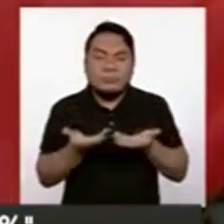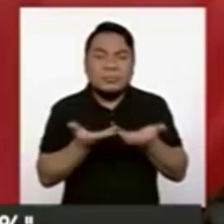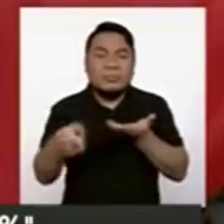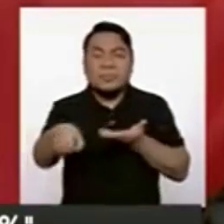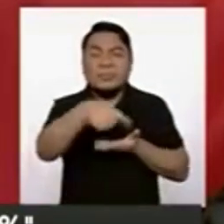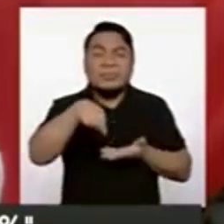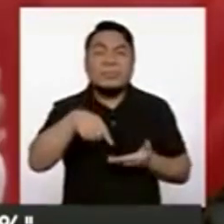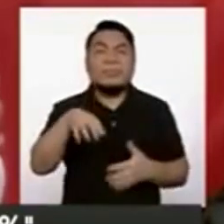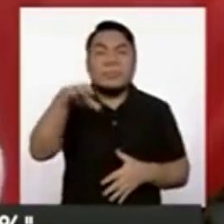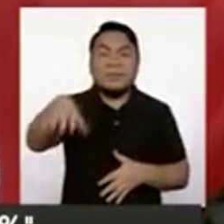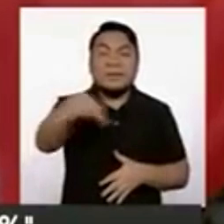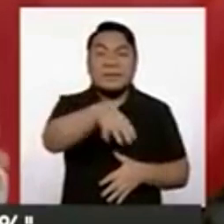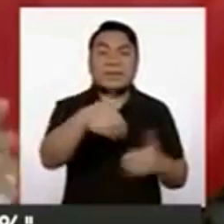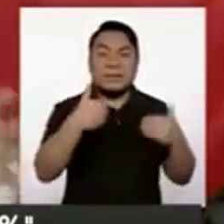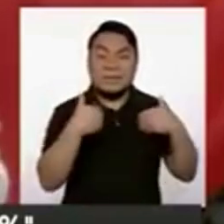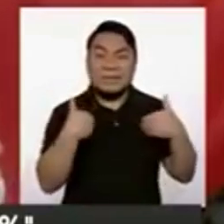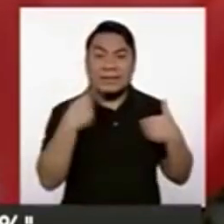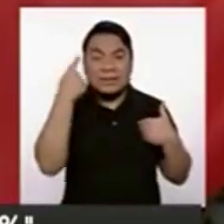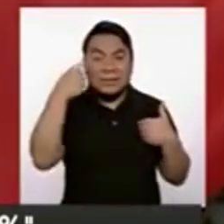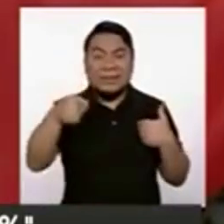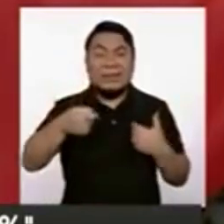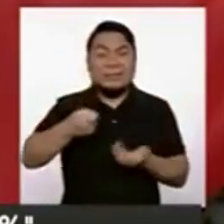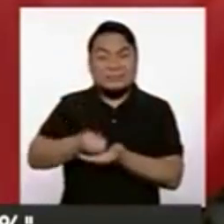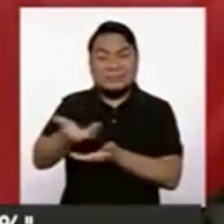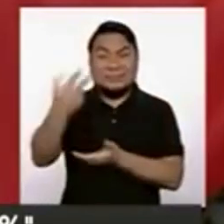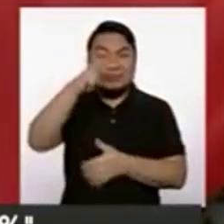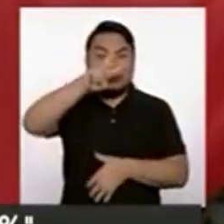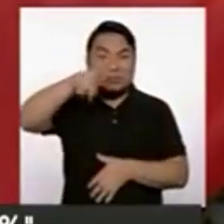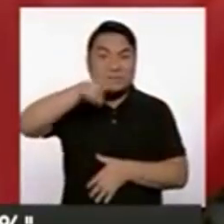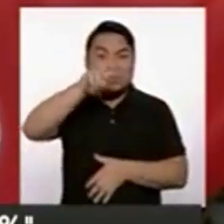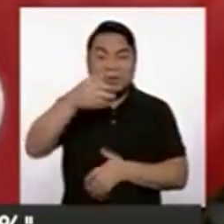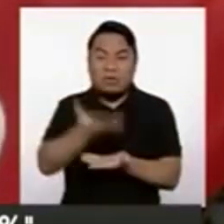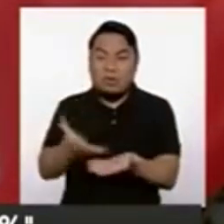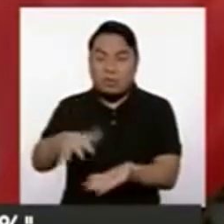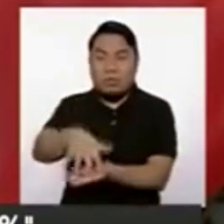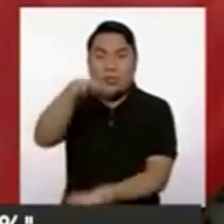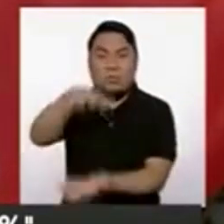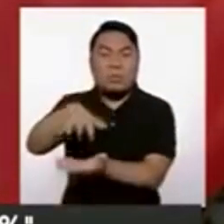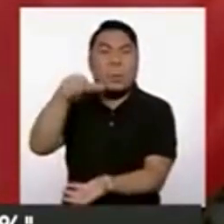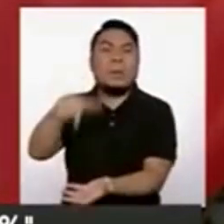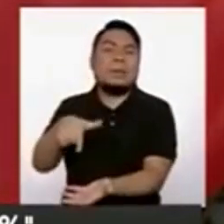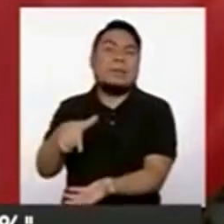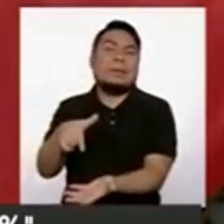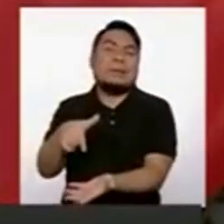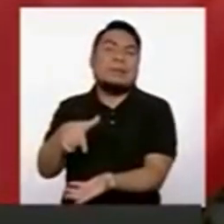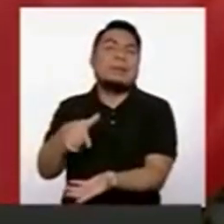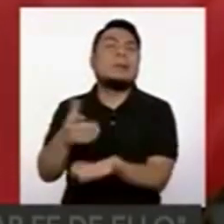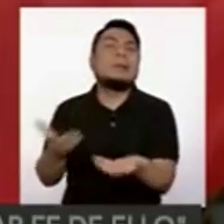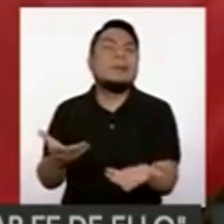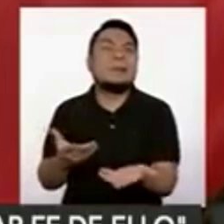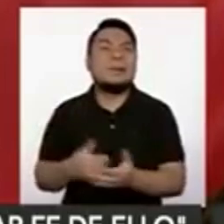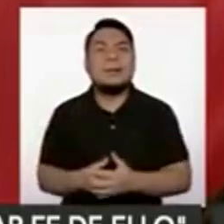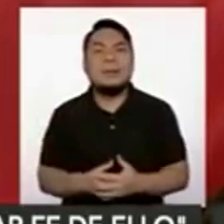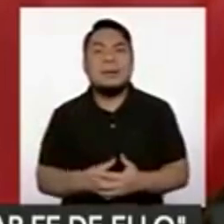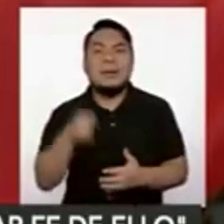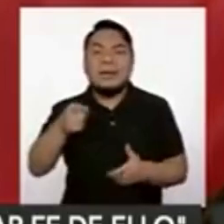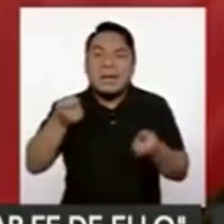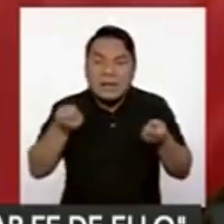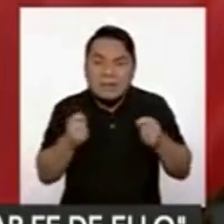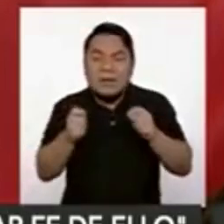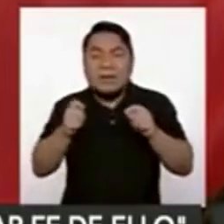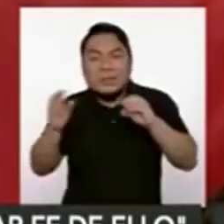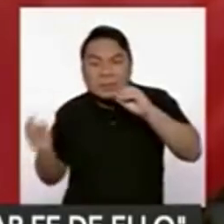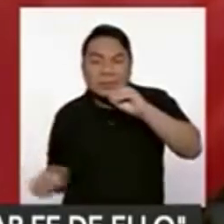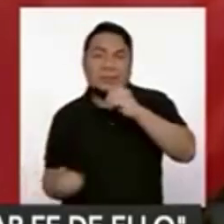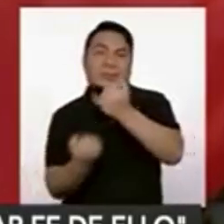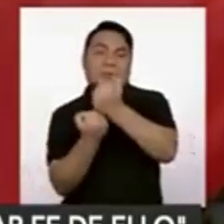a la meta que tenían prevista para el año 2020 una sobremeta, es decir, un esfuerzo